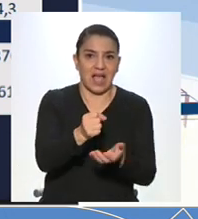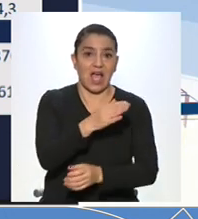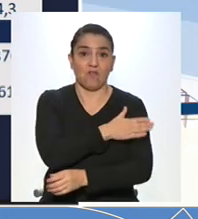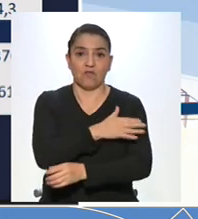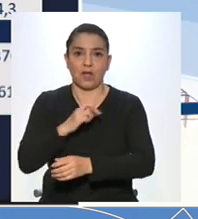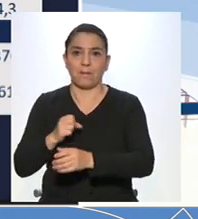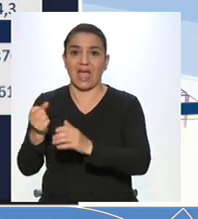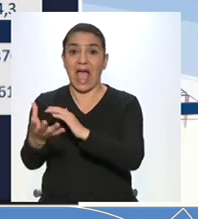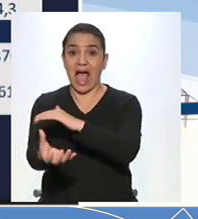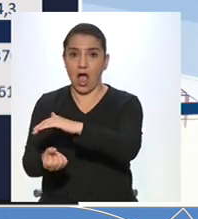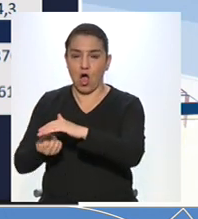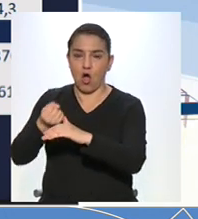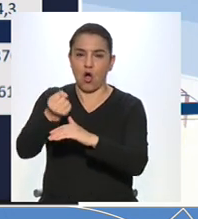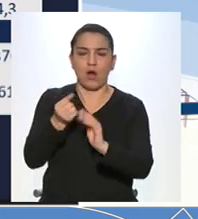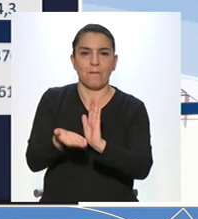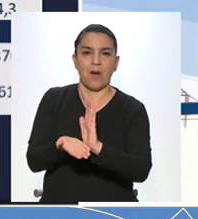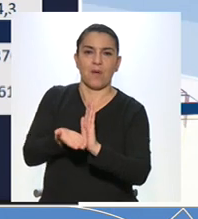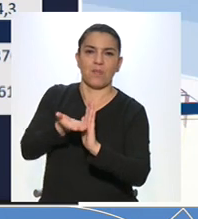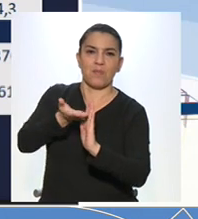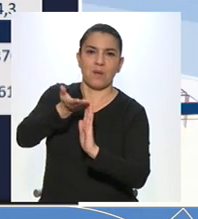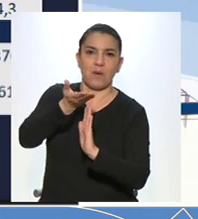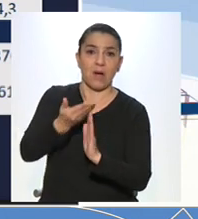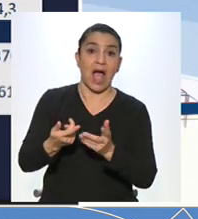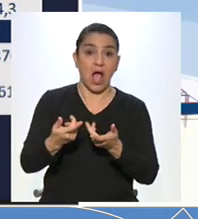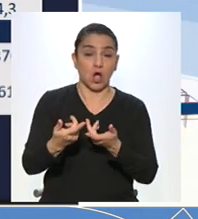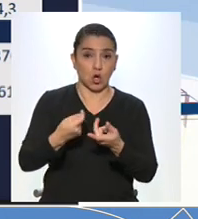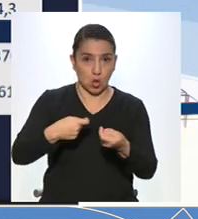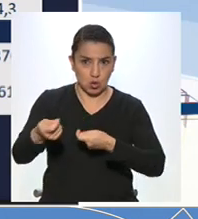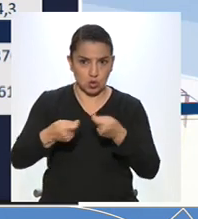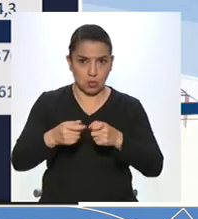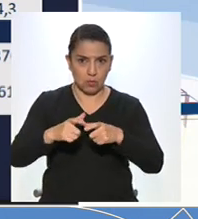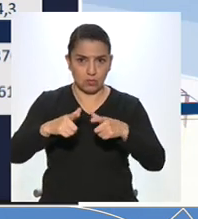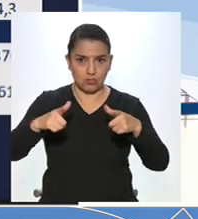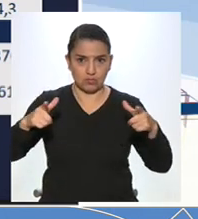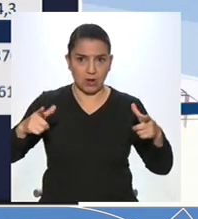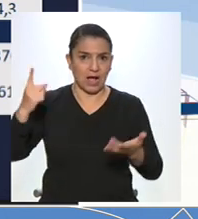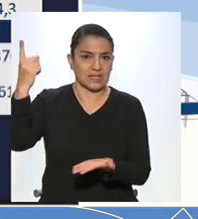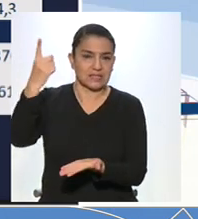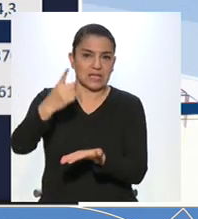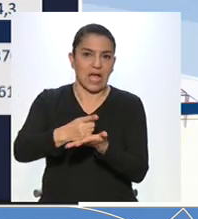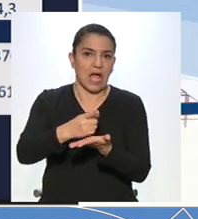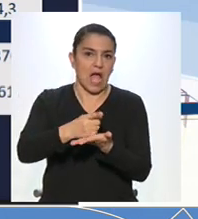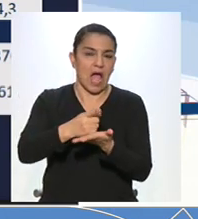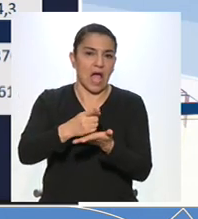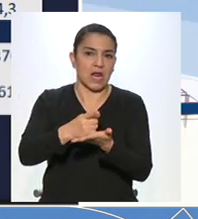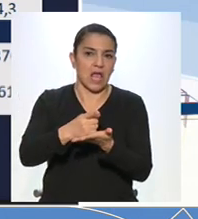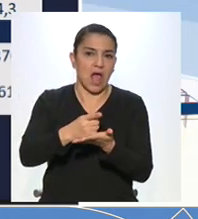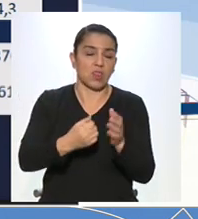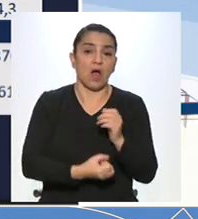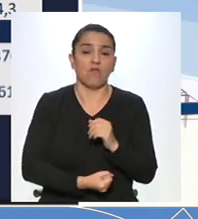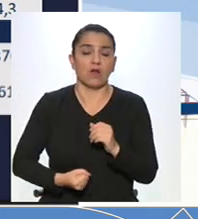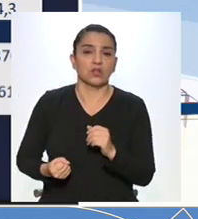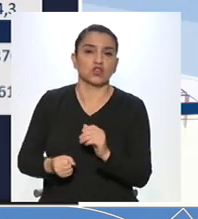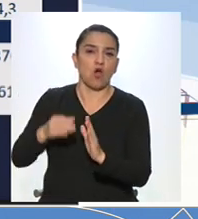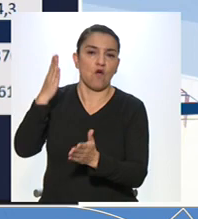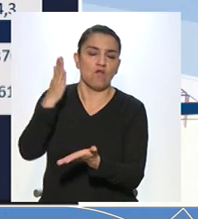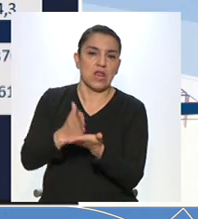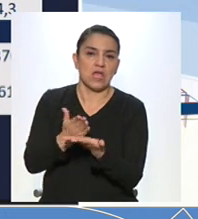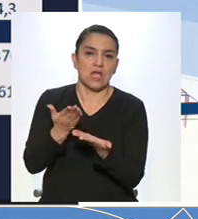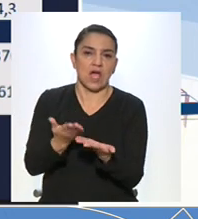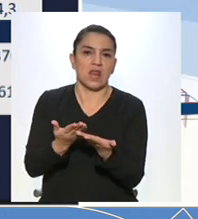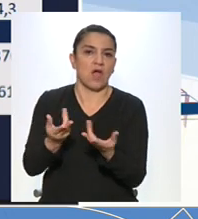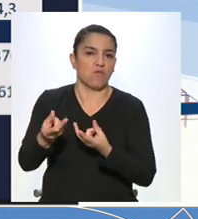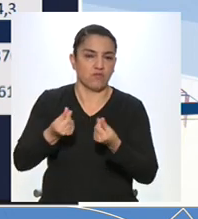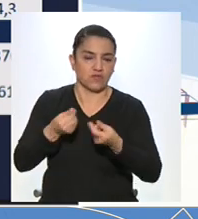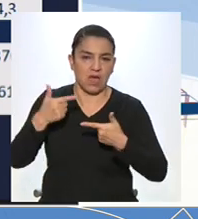mayor, lo que expandiría aún más el consumo, presionaría más a la inflación y obligaría a una trayectoria de la tasa de política monetaria por